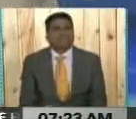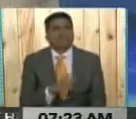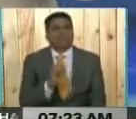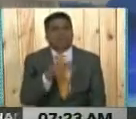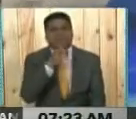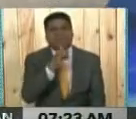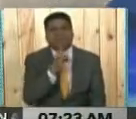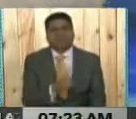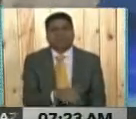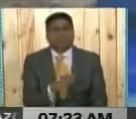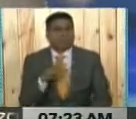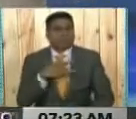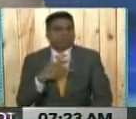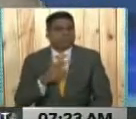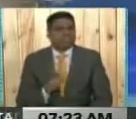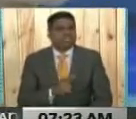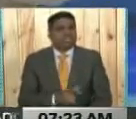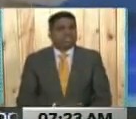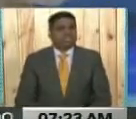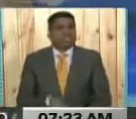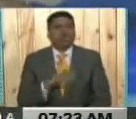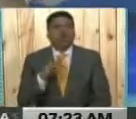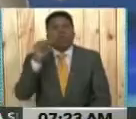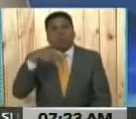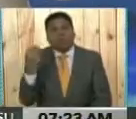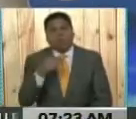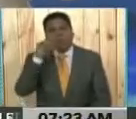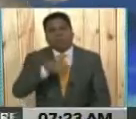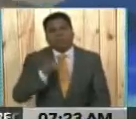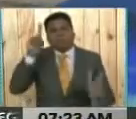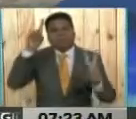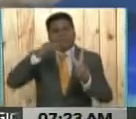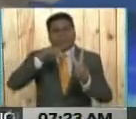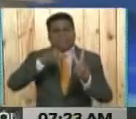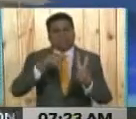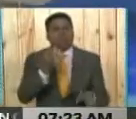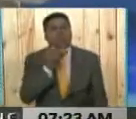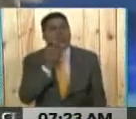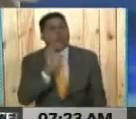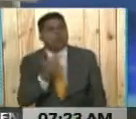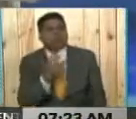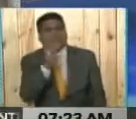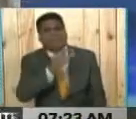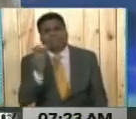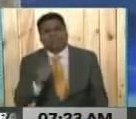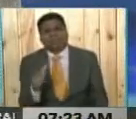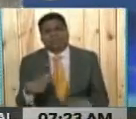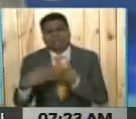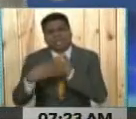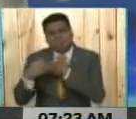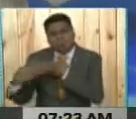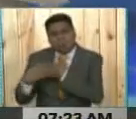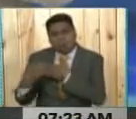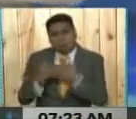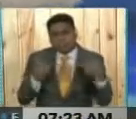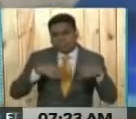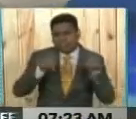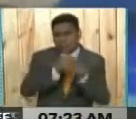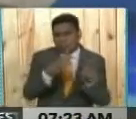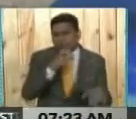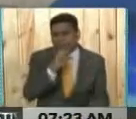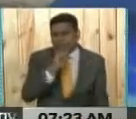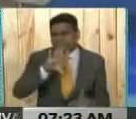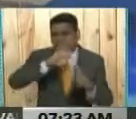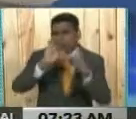receptividad, ministro, y de igual manera, cómo desde Venezolana de Televisión se da un ejemplo para que otros canales, quizás en sus noticieros, en los programas informativos, incluyan más